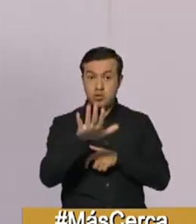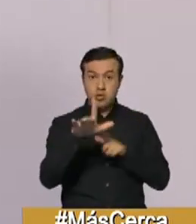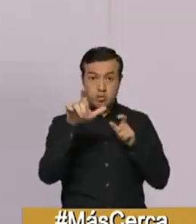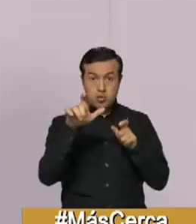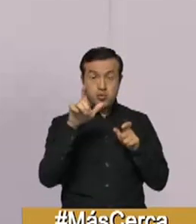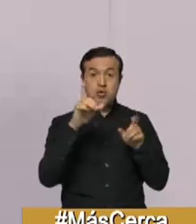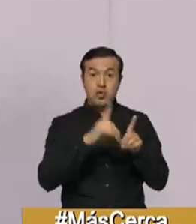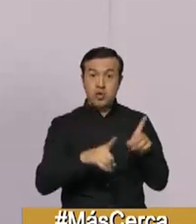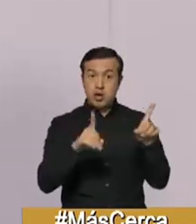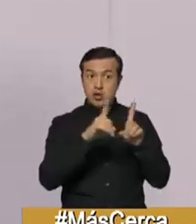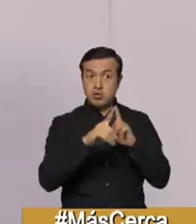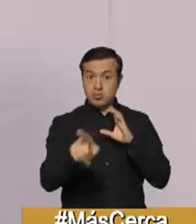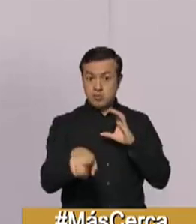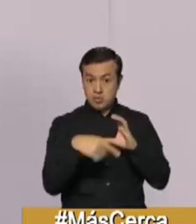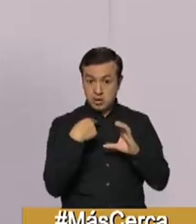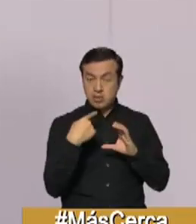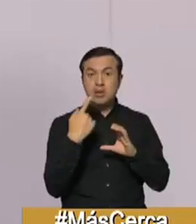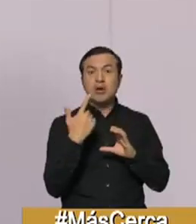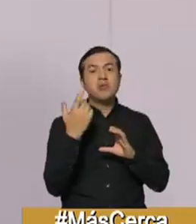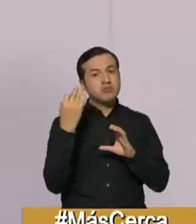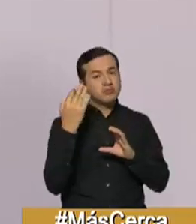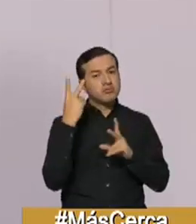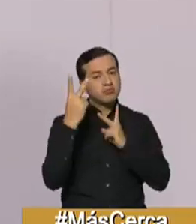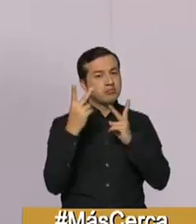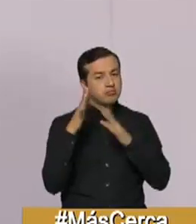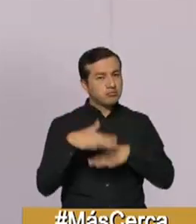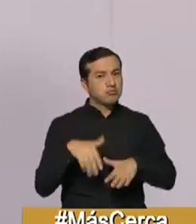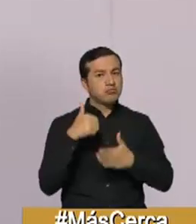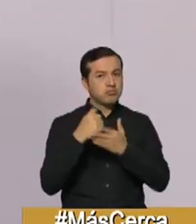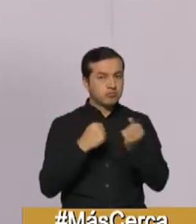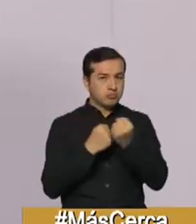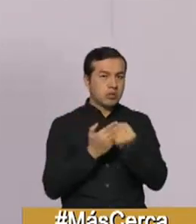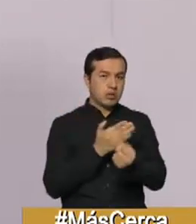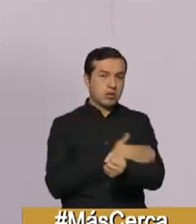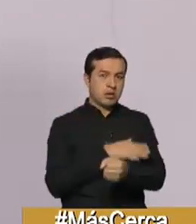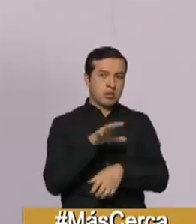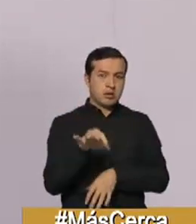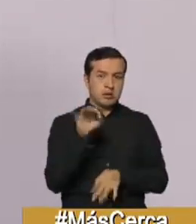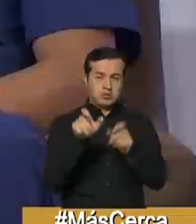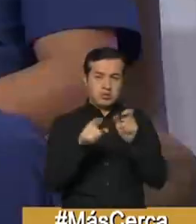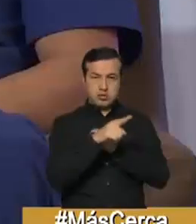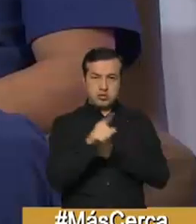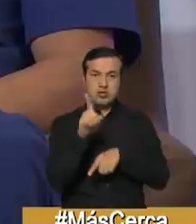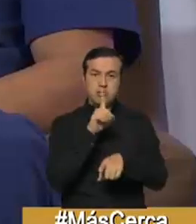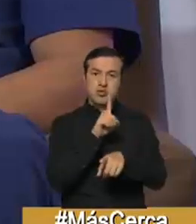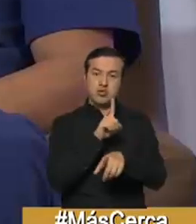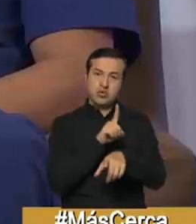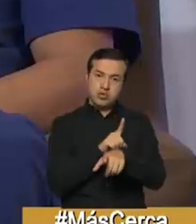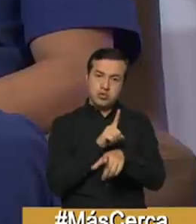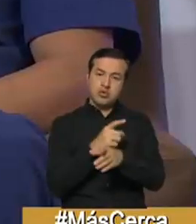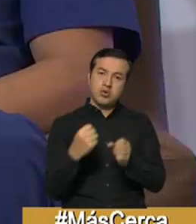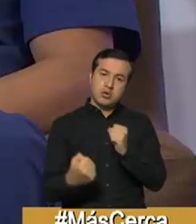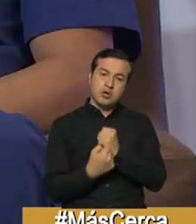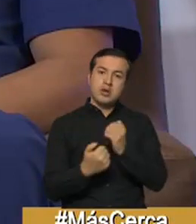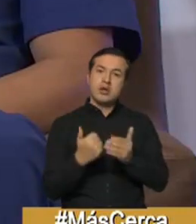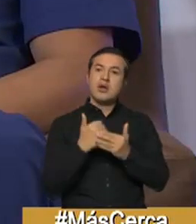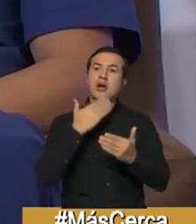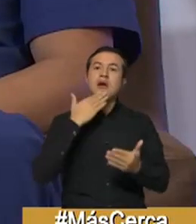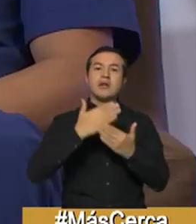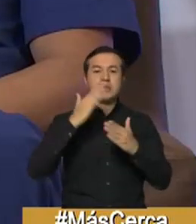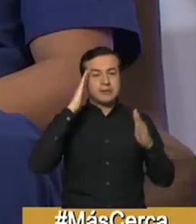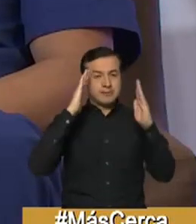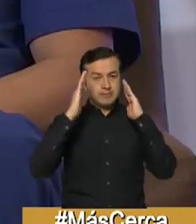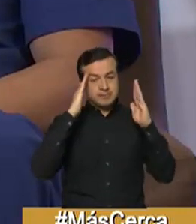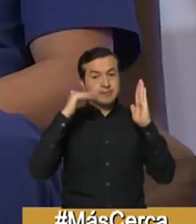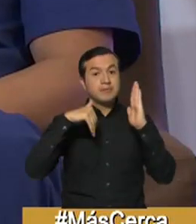con los datos. Estaremos encantados de poderles ayudar luego de una preselección de la mano de usted, doctor. Le agradecería mucho que nos acompañe. Gracias por